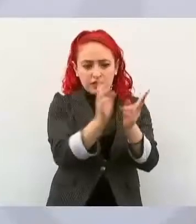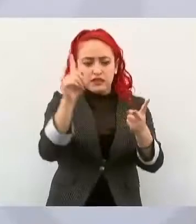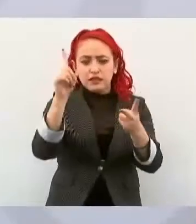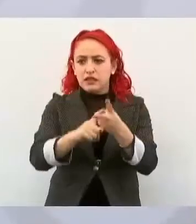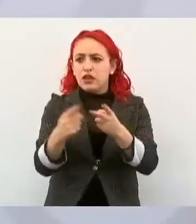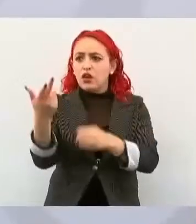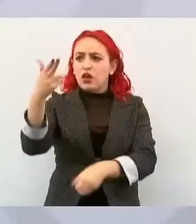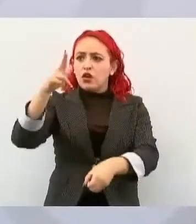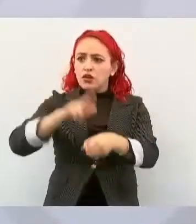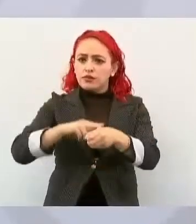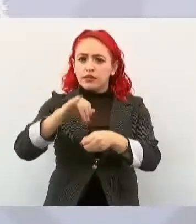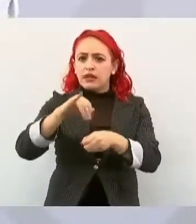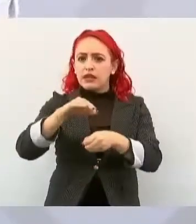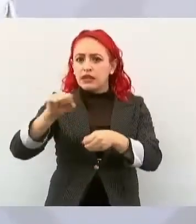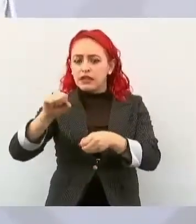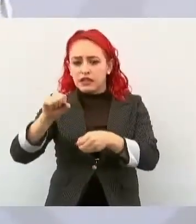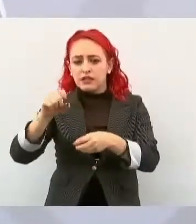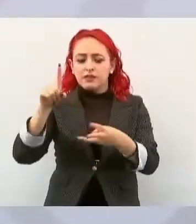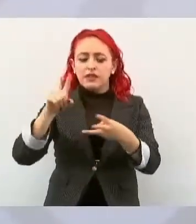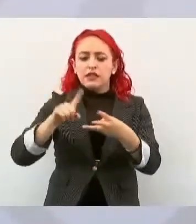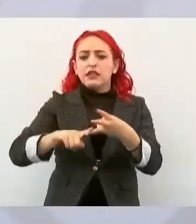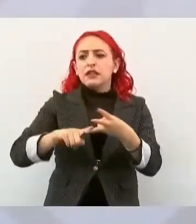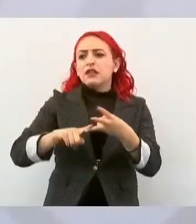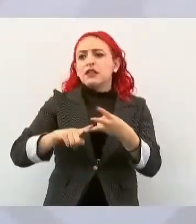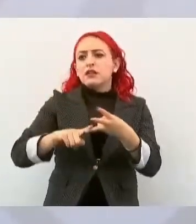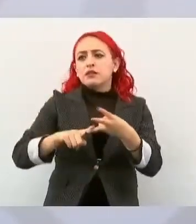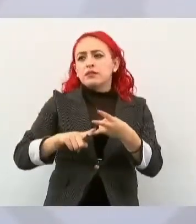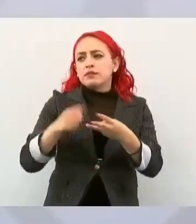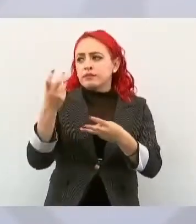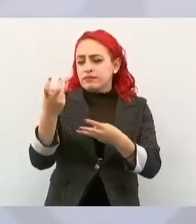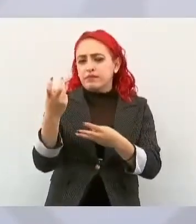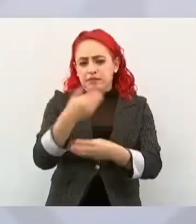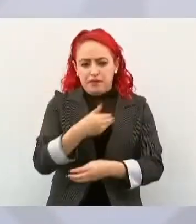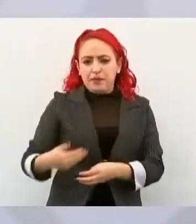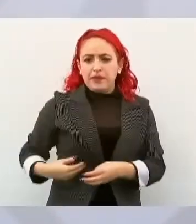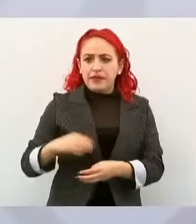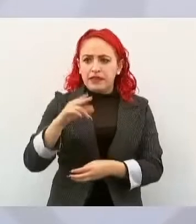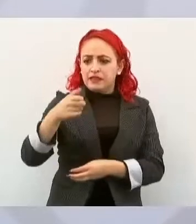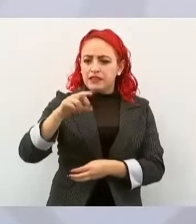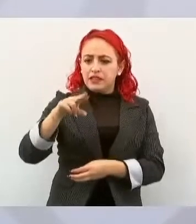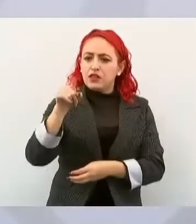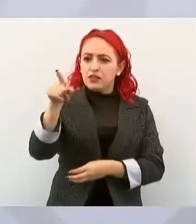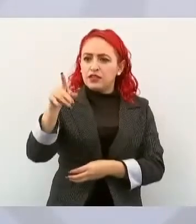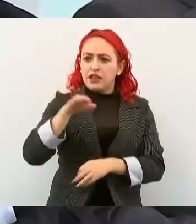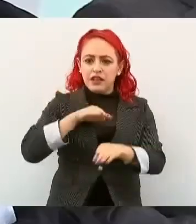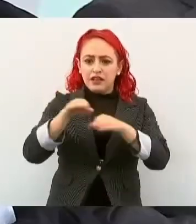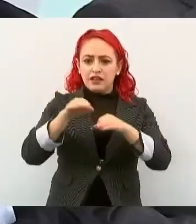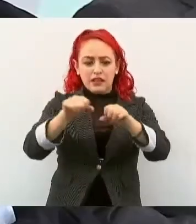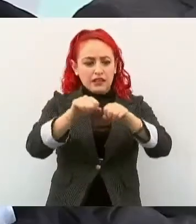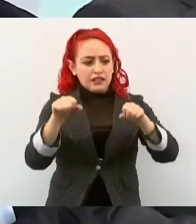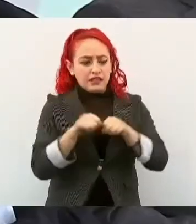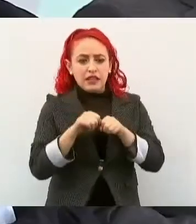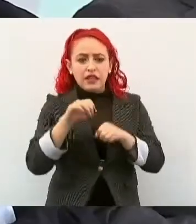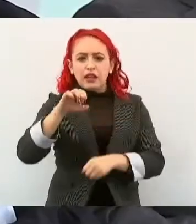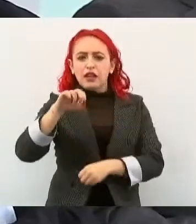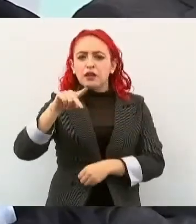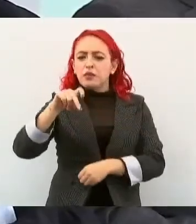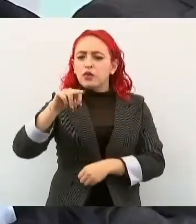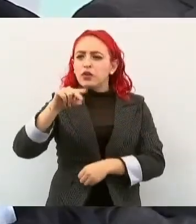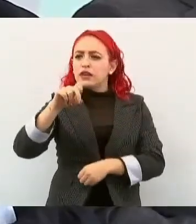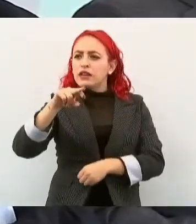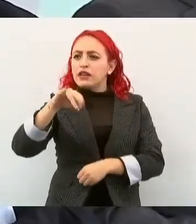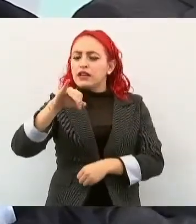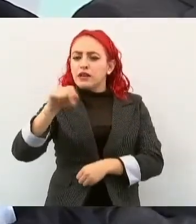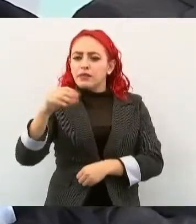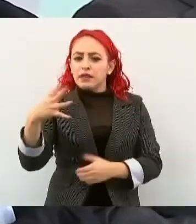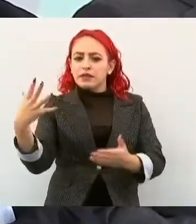donde está nuestro hospital del IMSS, el de Charo. Por cierto, señor presidente, en Charo ya está operando la sala de hemodinamia que se ganó